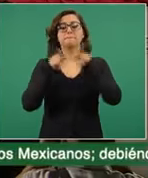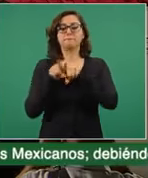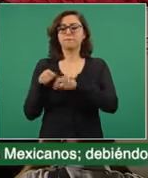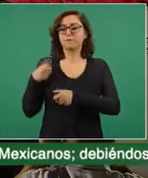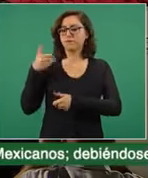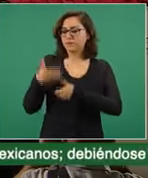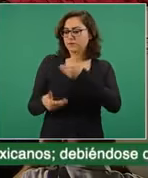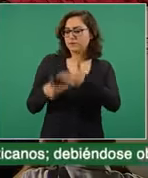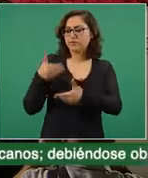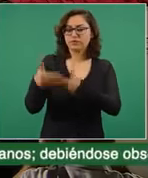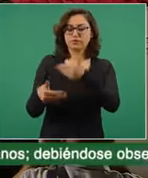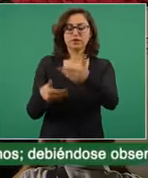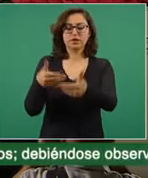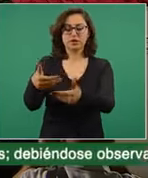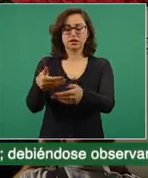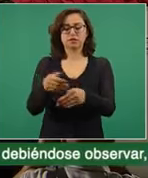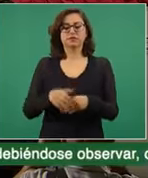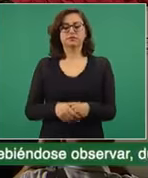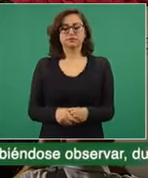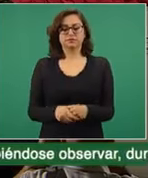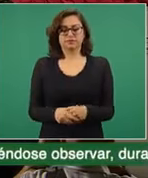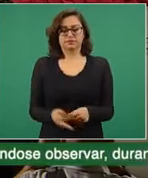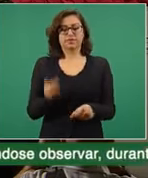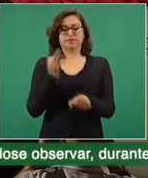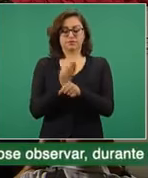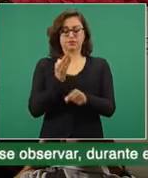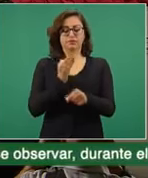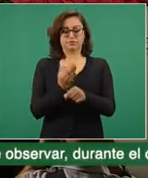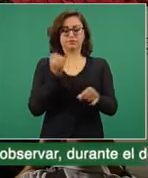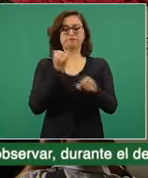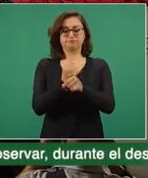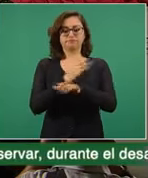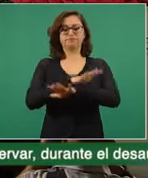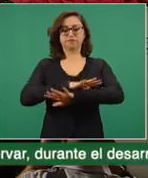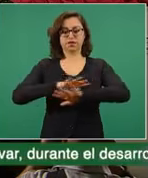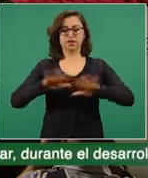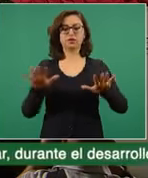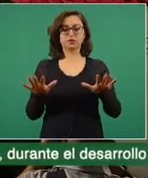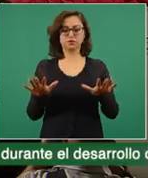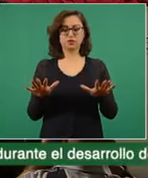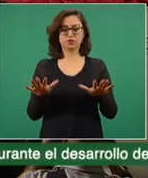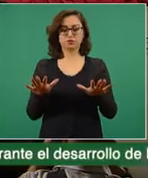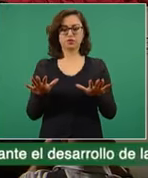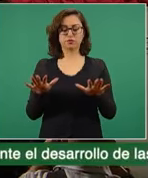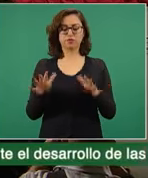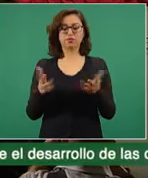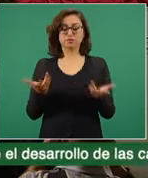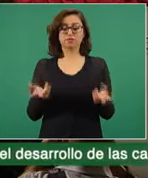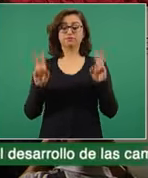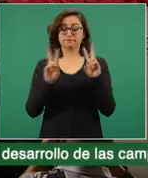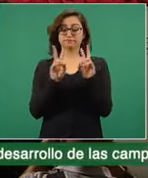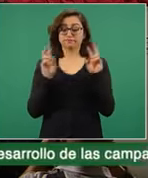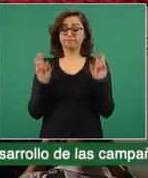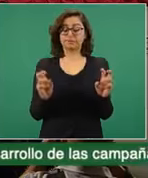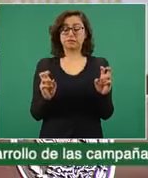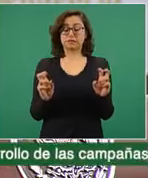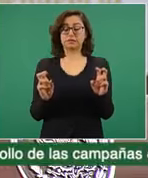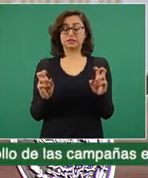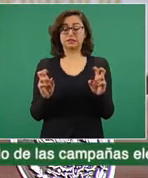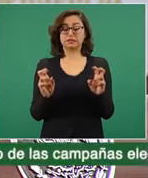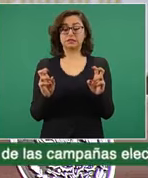que vamos a informar a la población sobre este tema tan